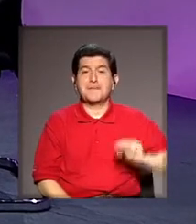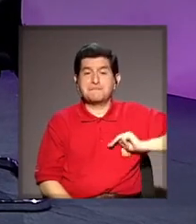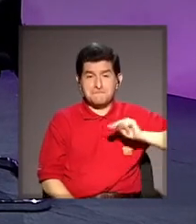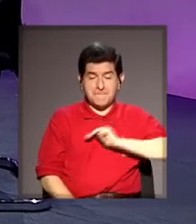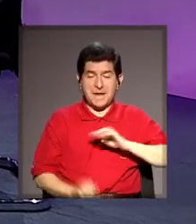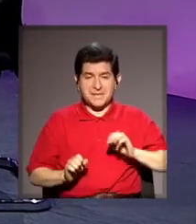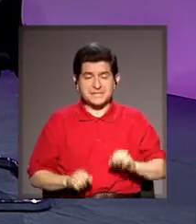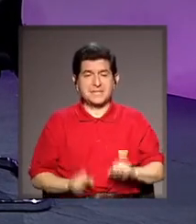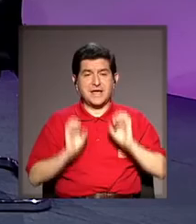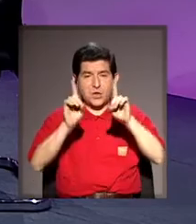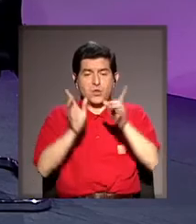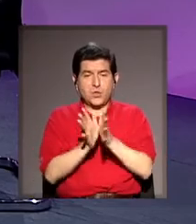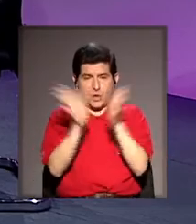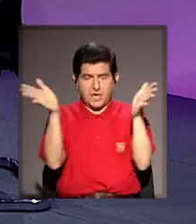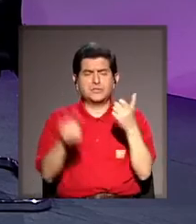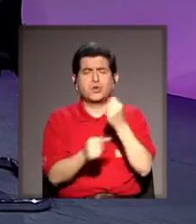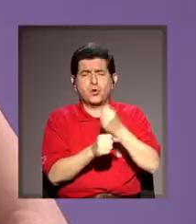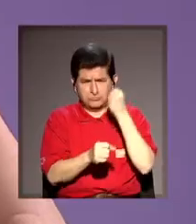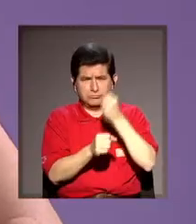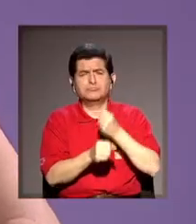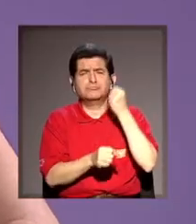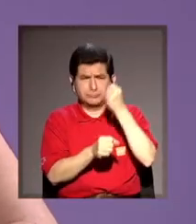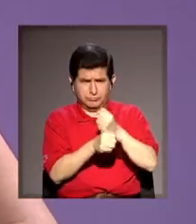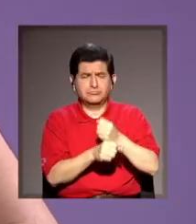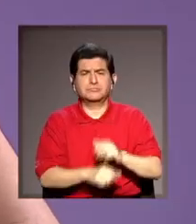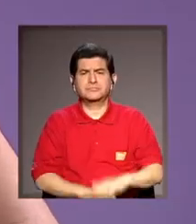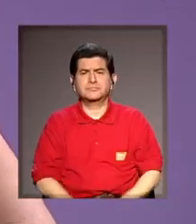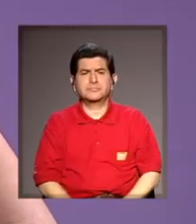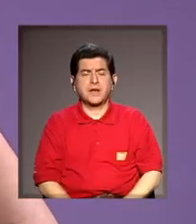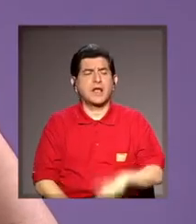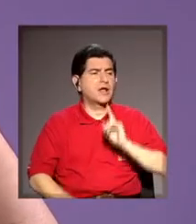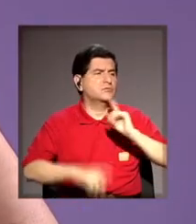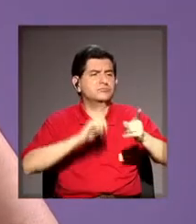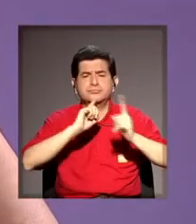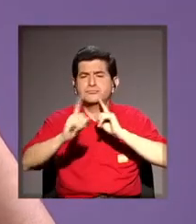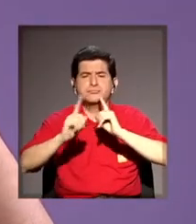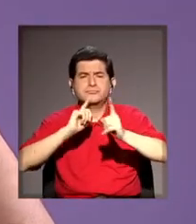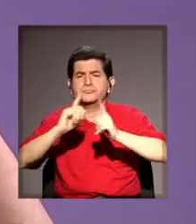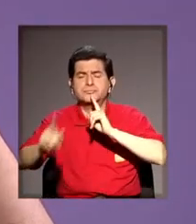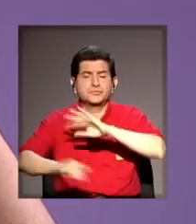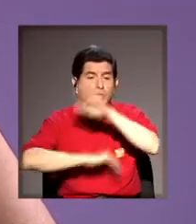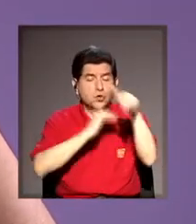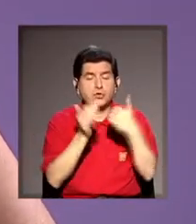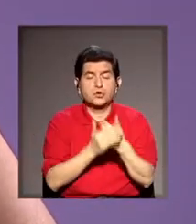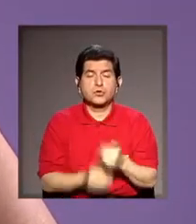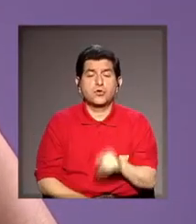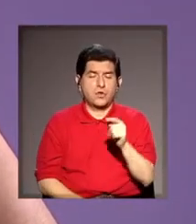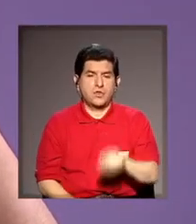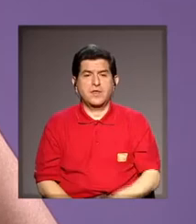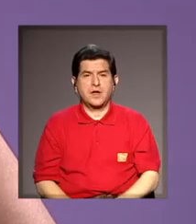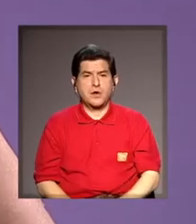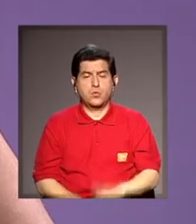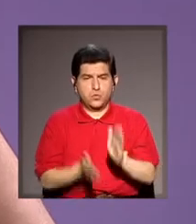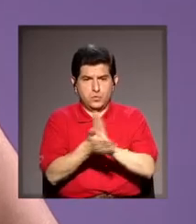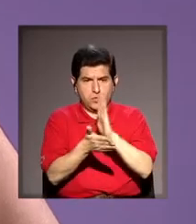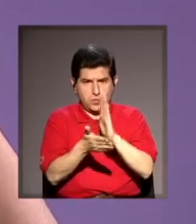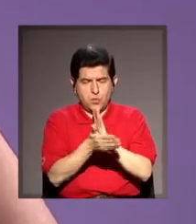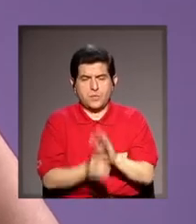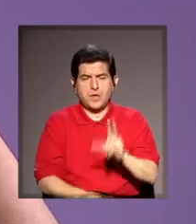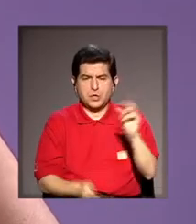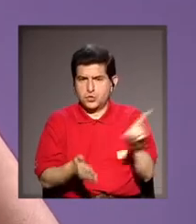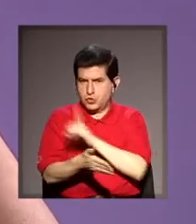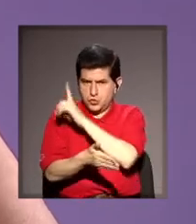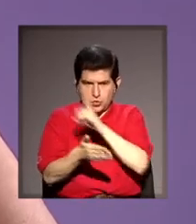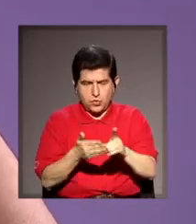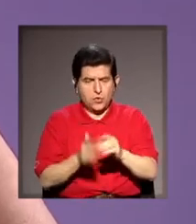educación pública no trabajando mucho en divulgar toda una guía de no discriminación y de abordaje